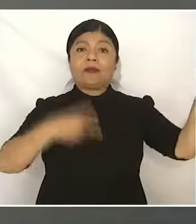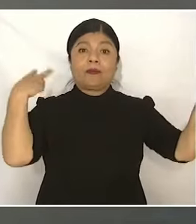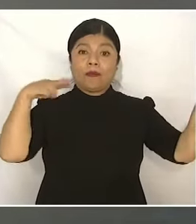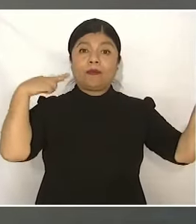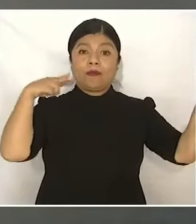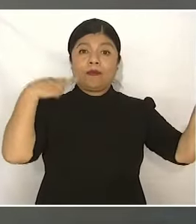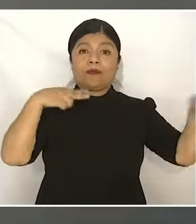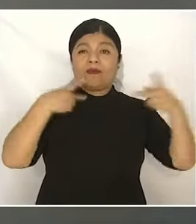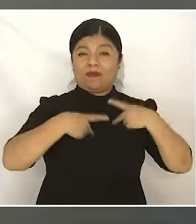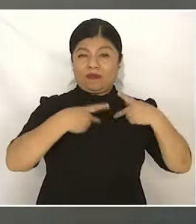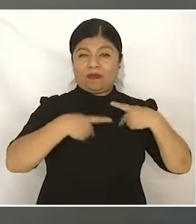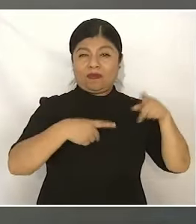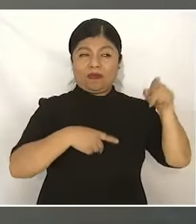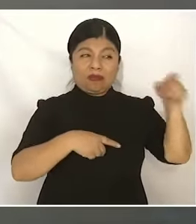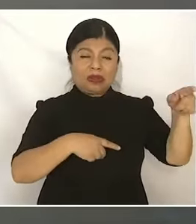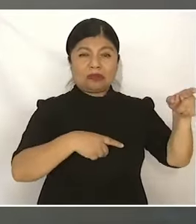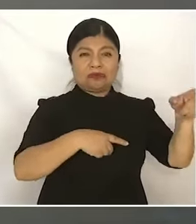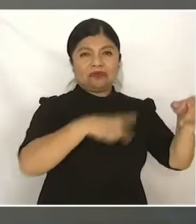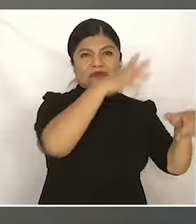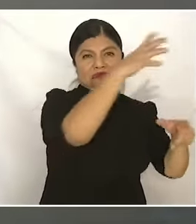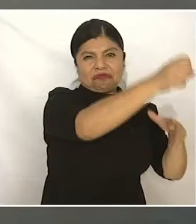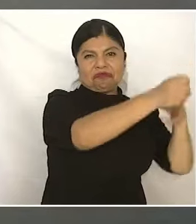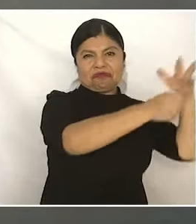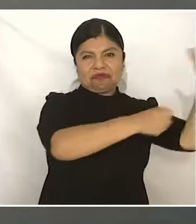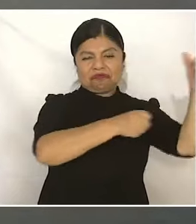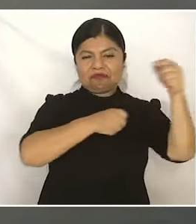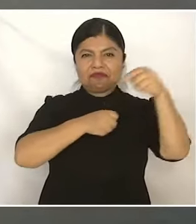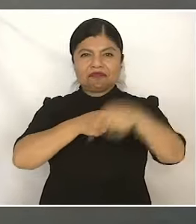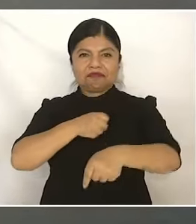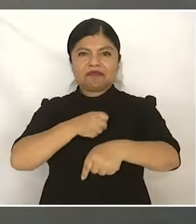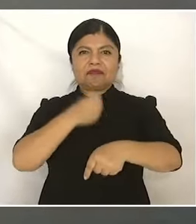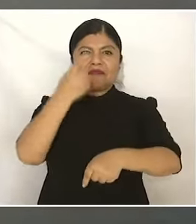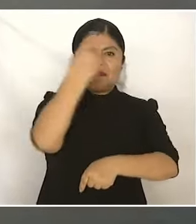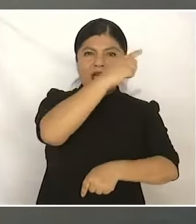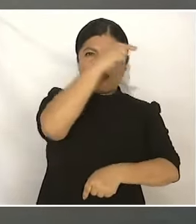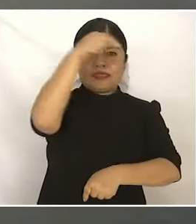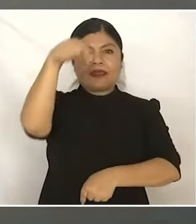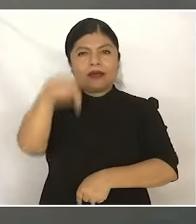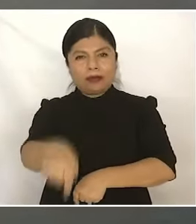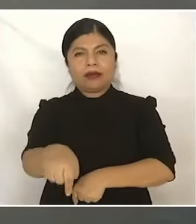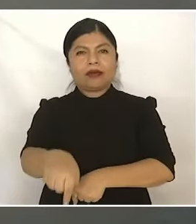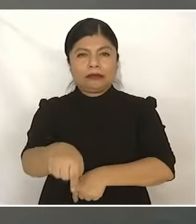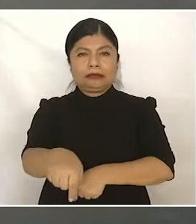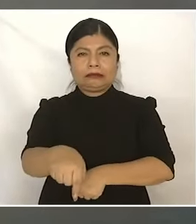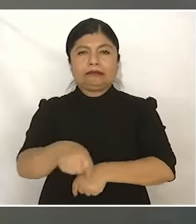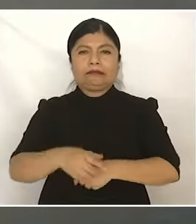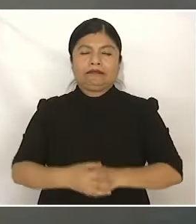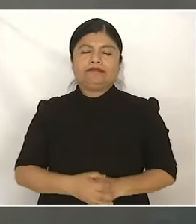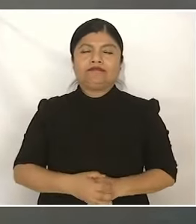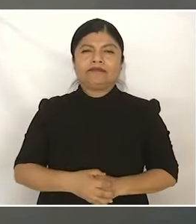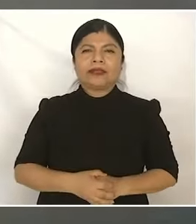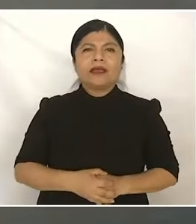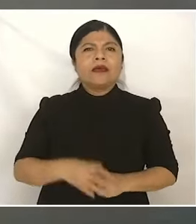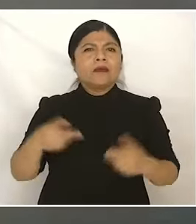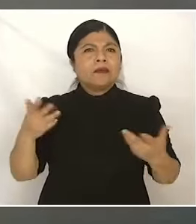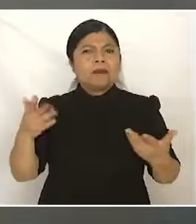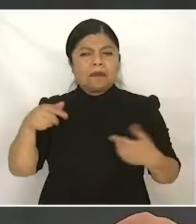porque pues era muy difícil la vida aquí en Quintana Roo, sobre todo por el